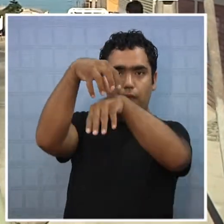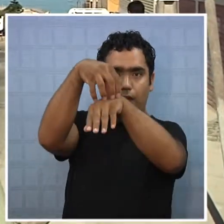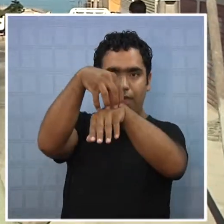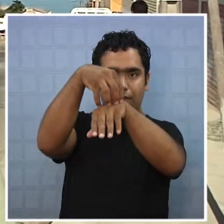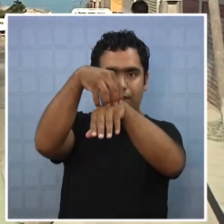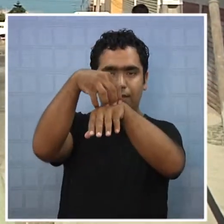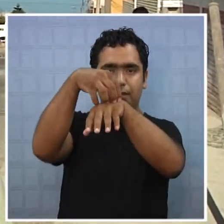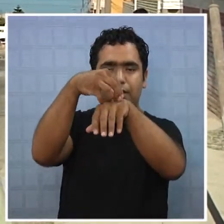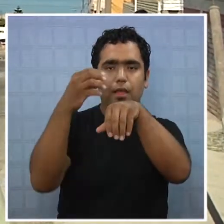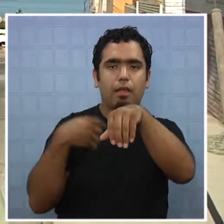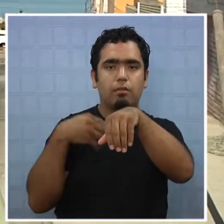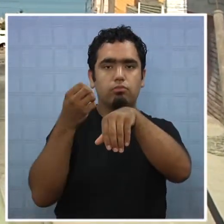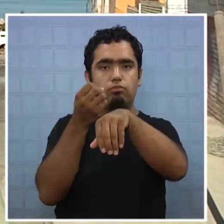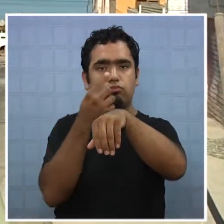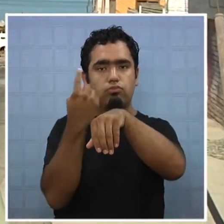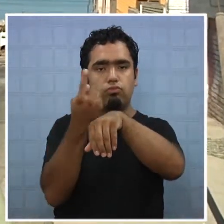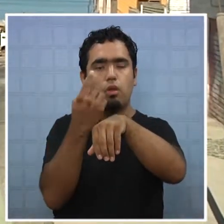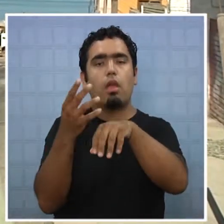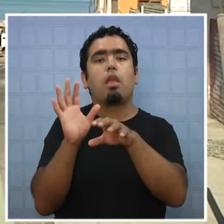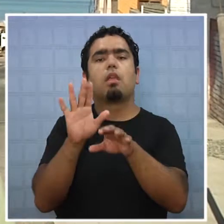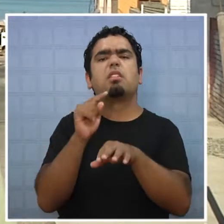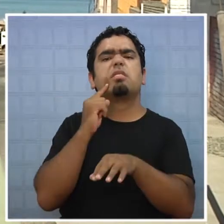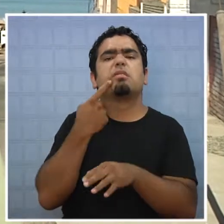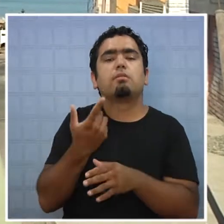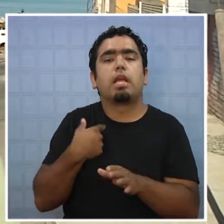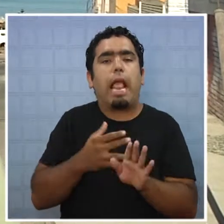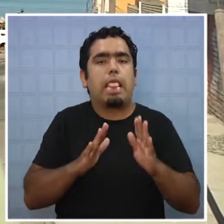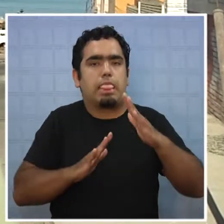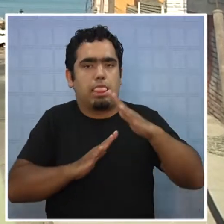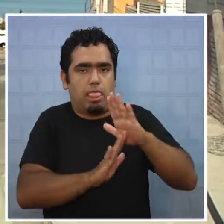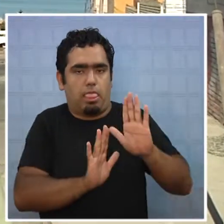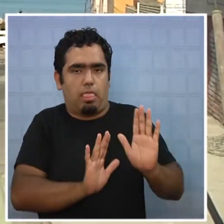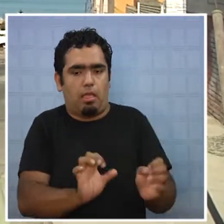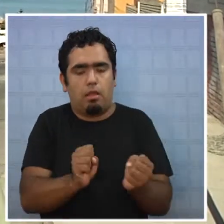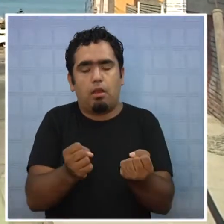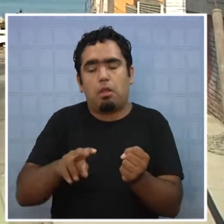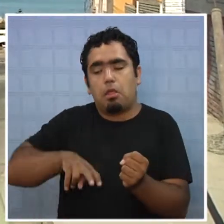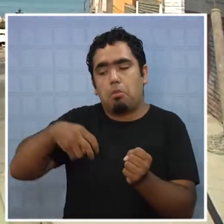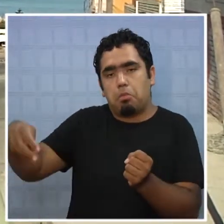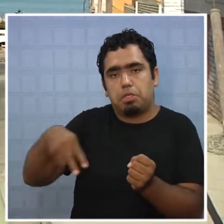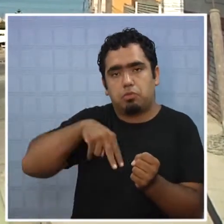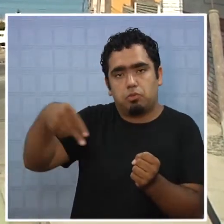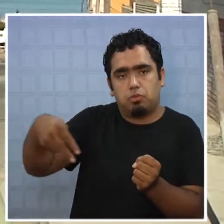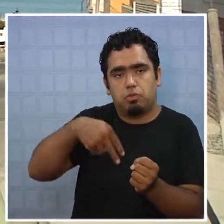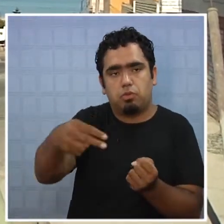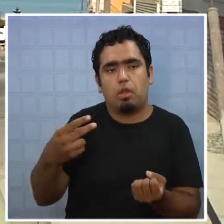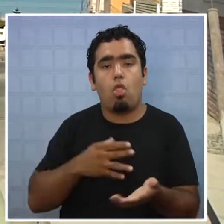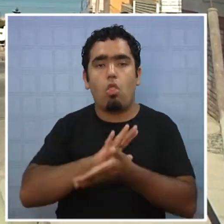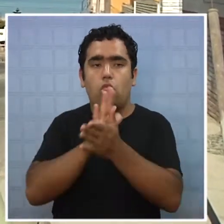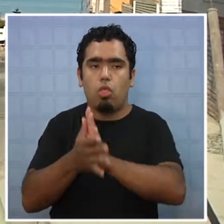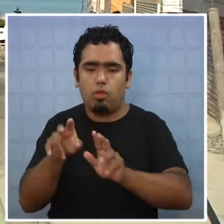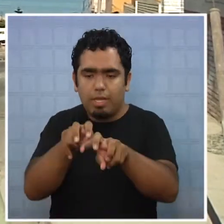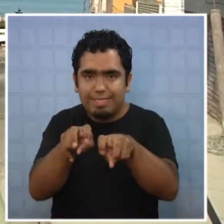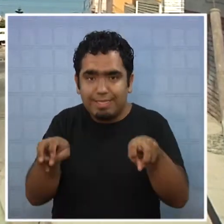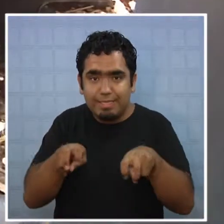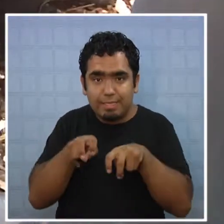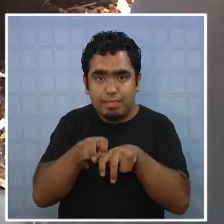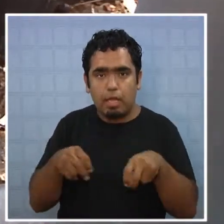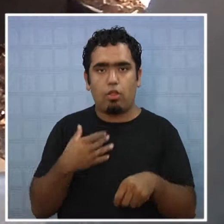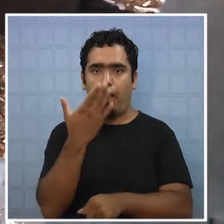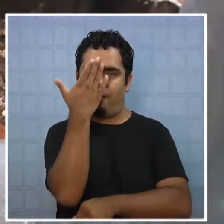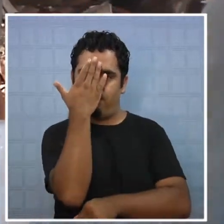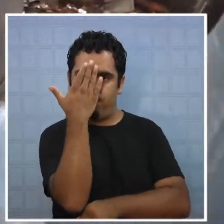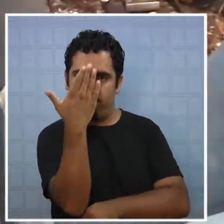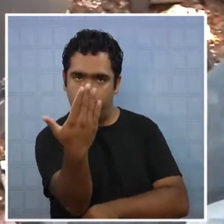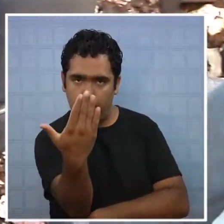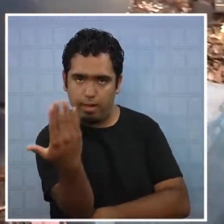parte superior del vehículo, con la finalidad de advertirle a los conductores de que el vehículo está detenido, que están bajando los alumnos, que todos